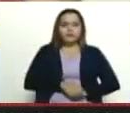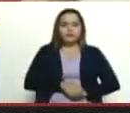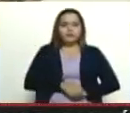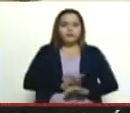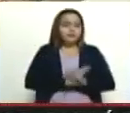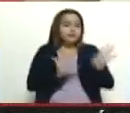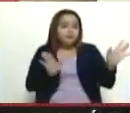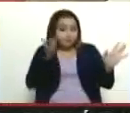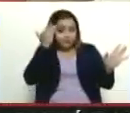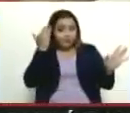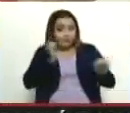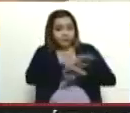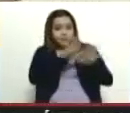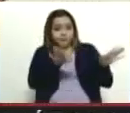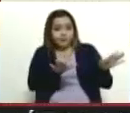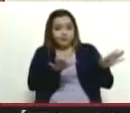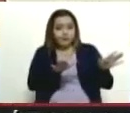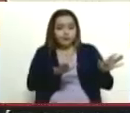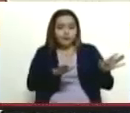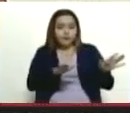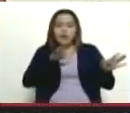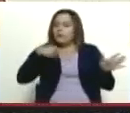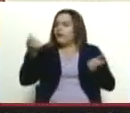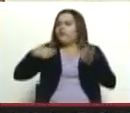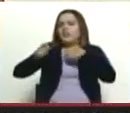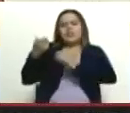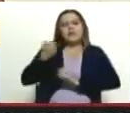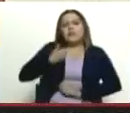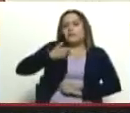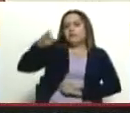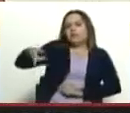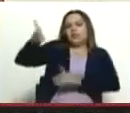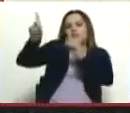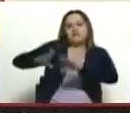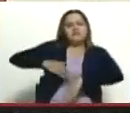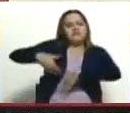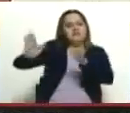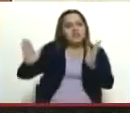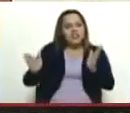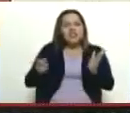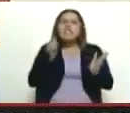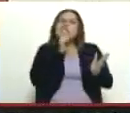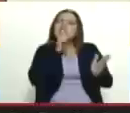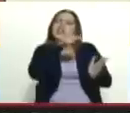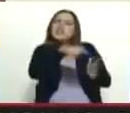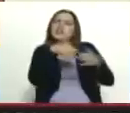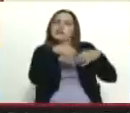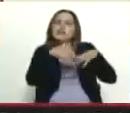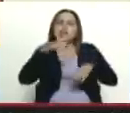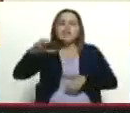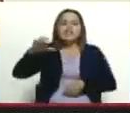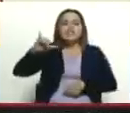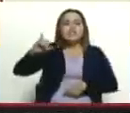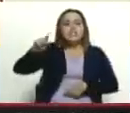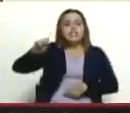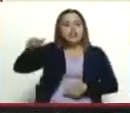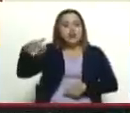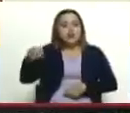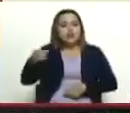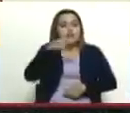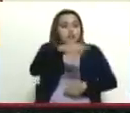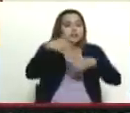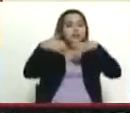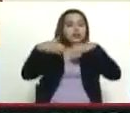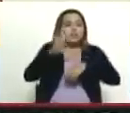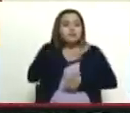Ya, autorizado, pues, pueden rematarlo como quieran. ¿De quién es SIGGO? SIGGO es de los venezolanos